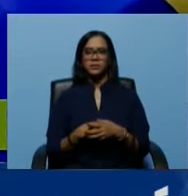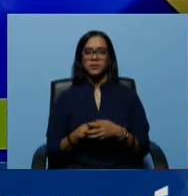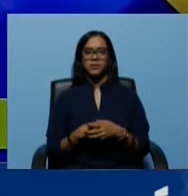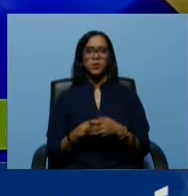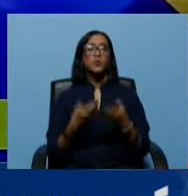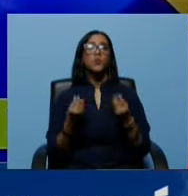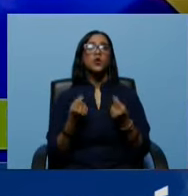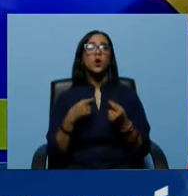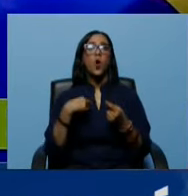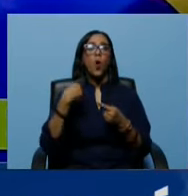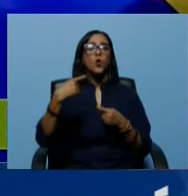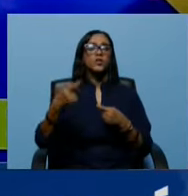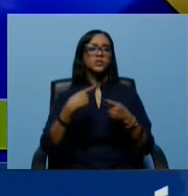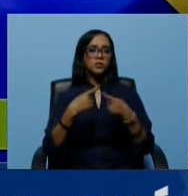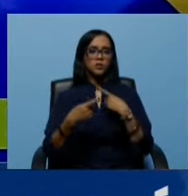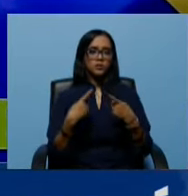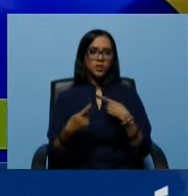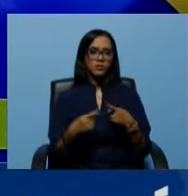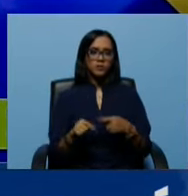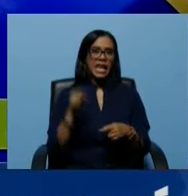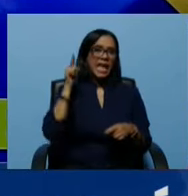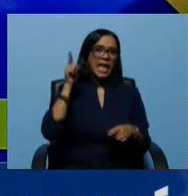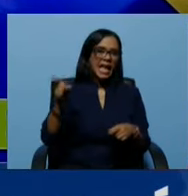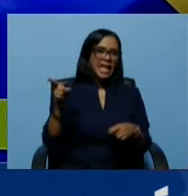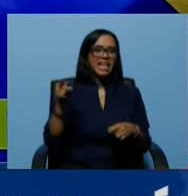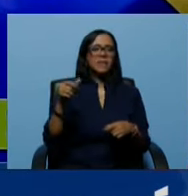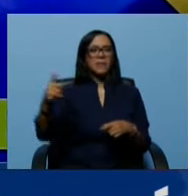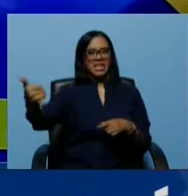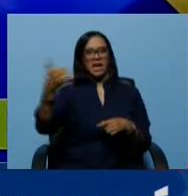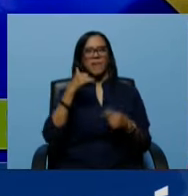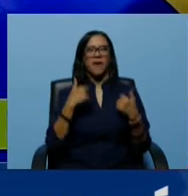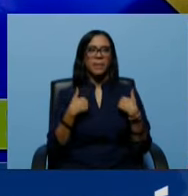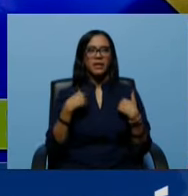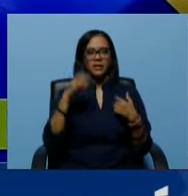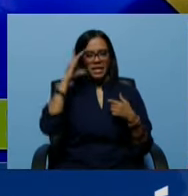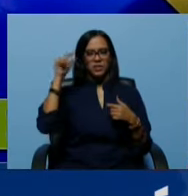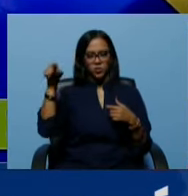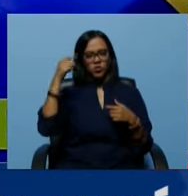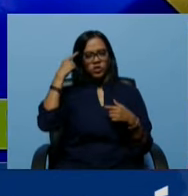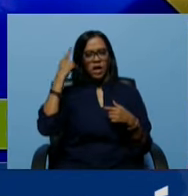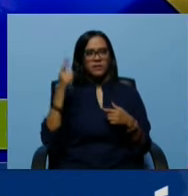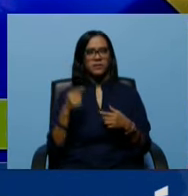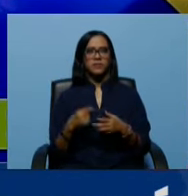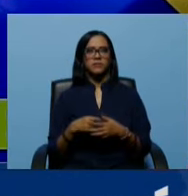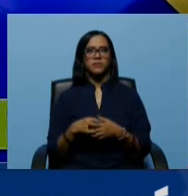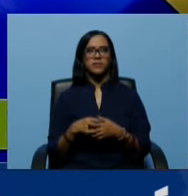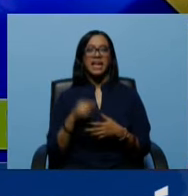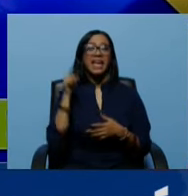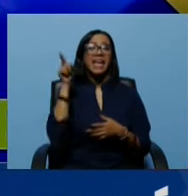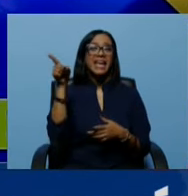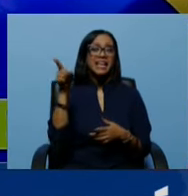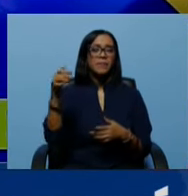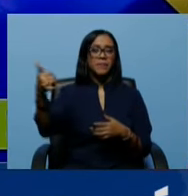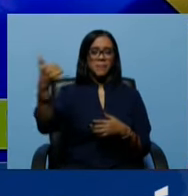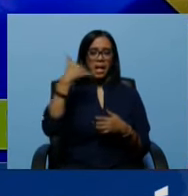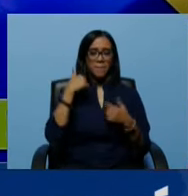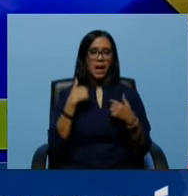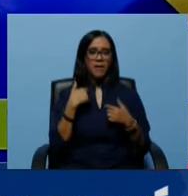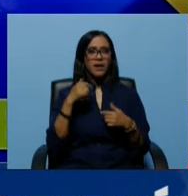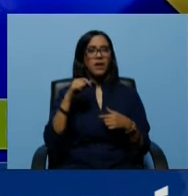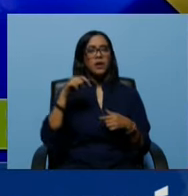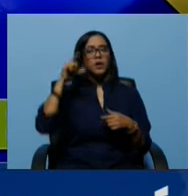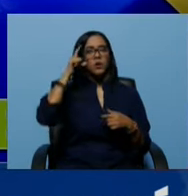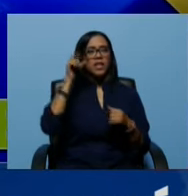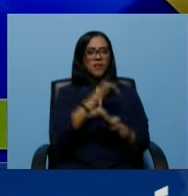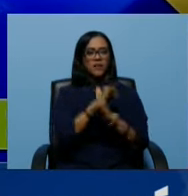Muy otras cosas. Él era el que me llamaba a mí, Delcy, tú lo sabes. Él me llamaba los días finales